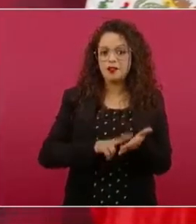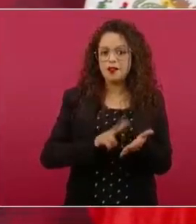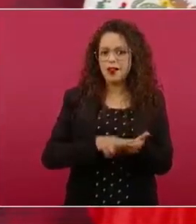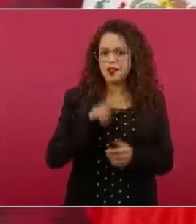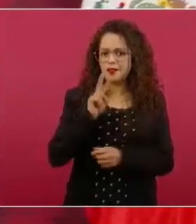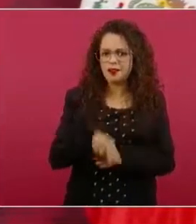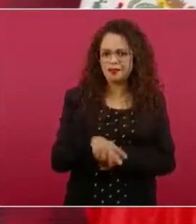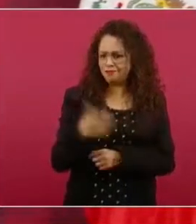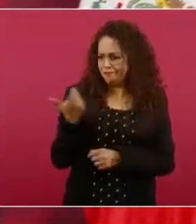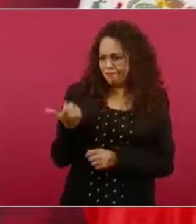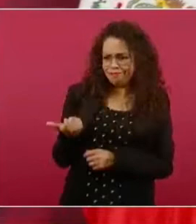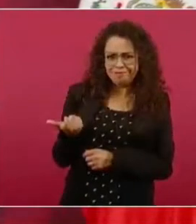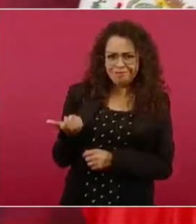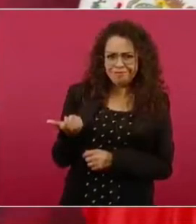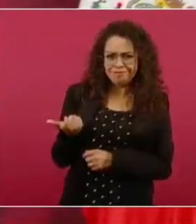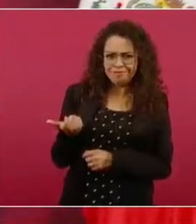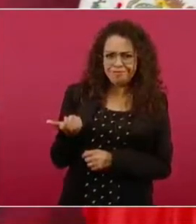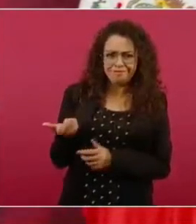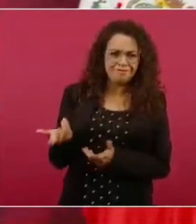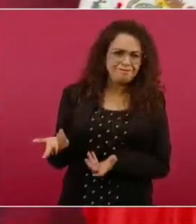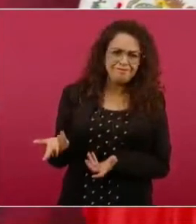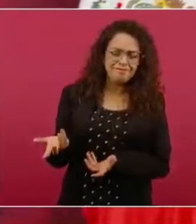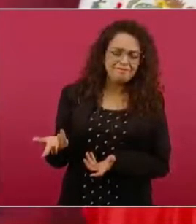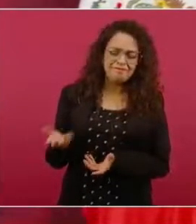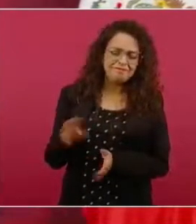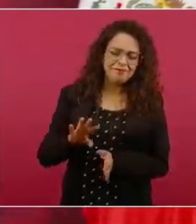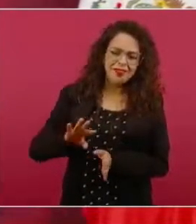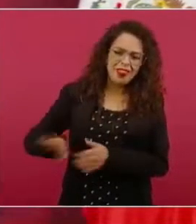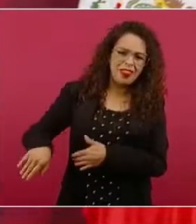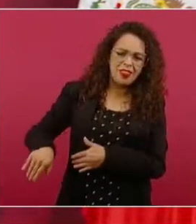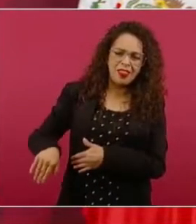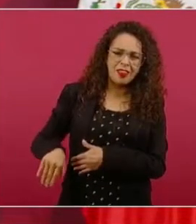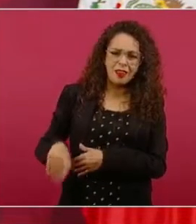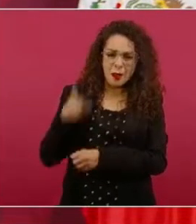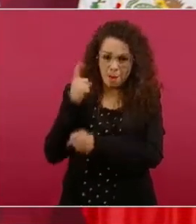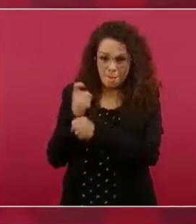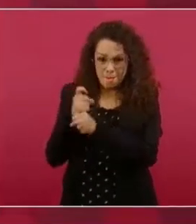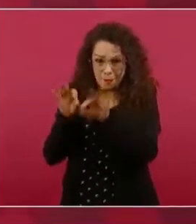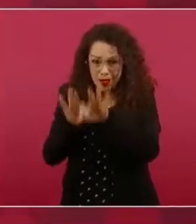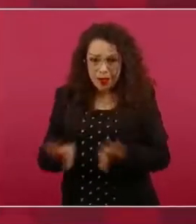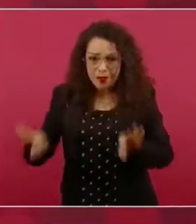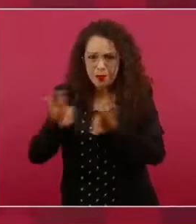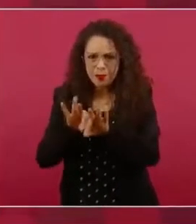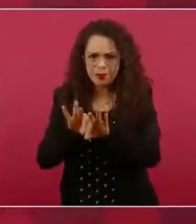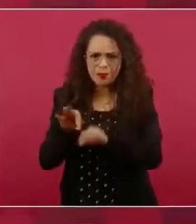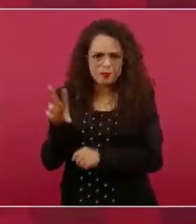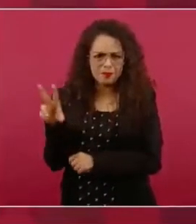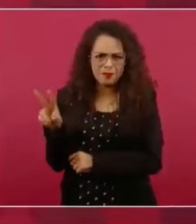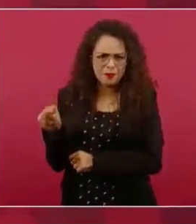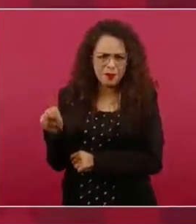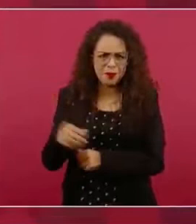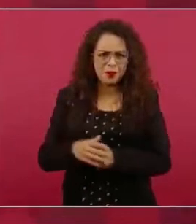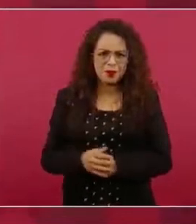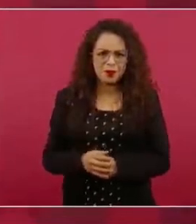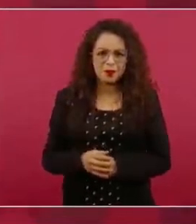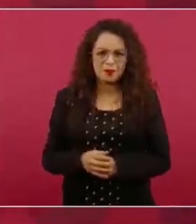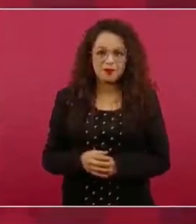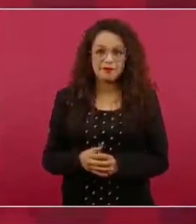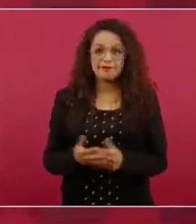Lo material debe de pasar a segundo plano, pero no